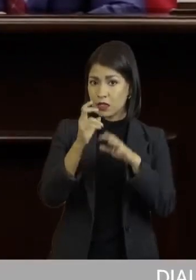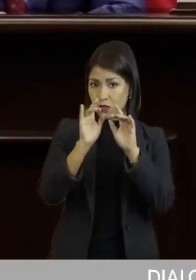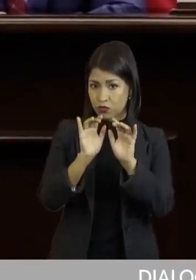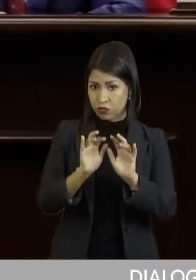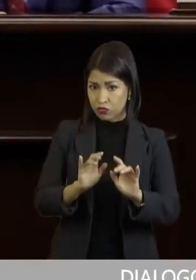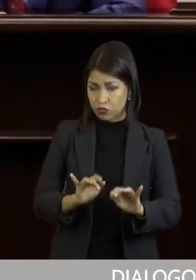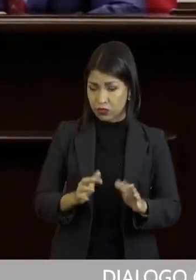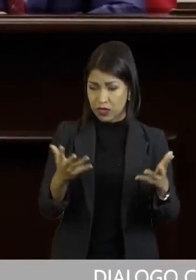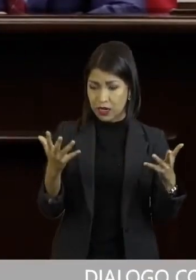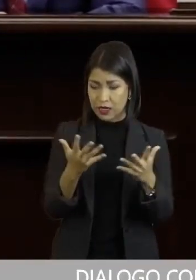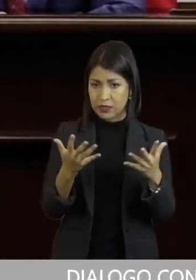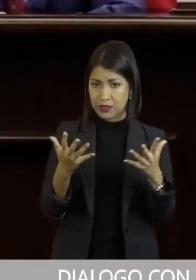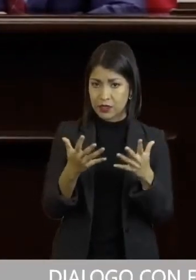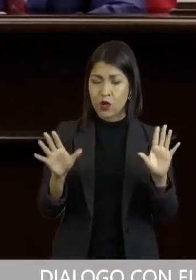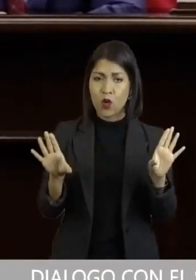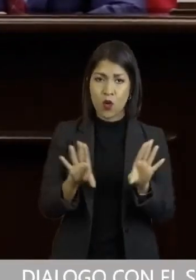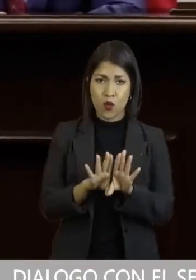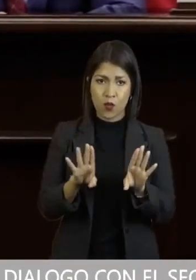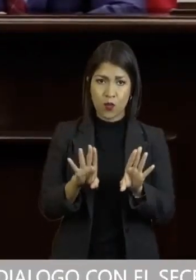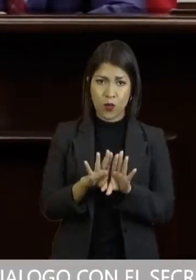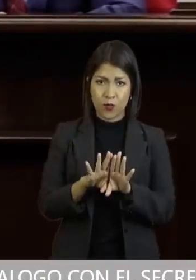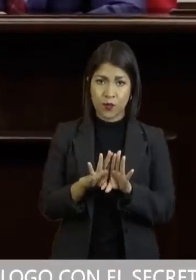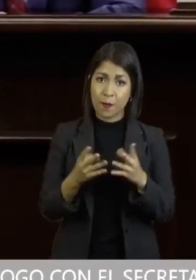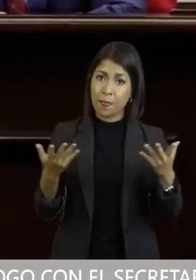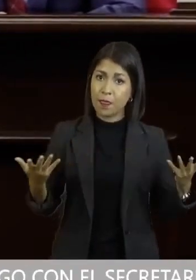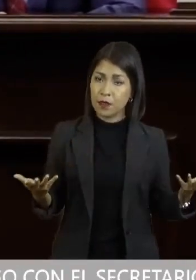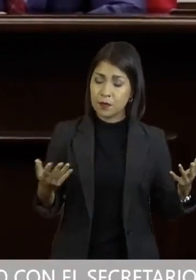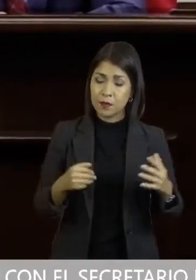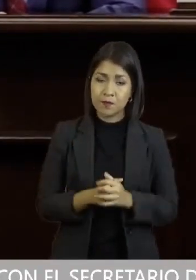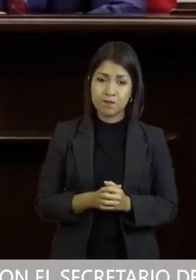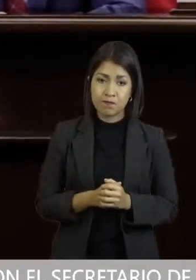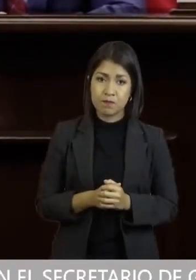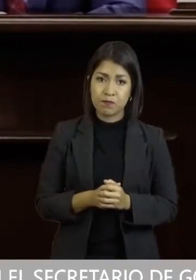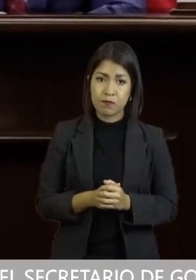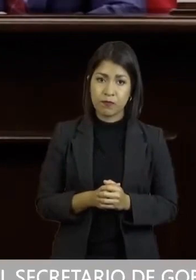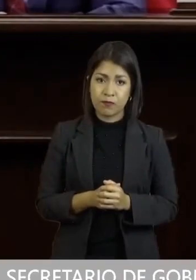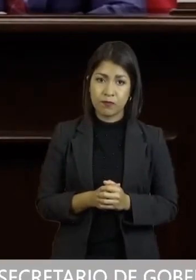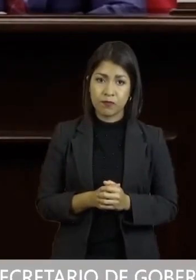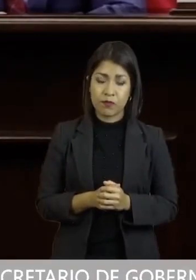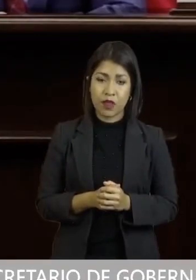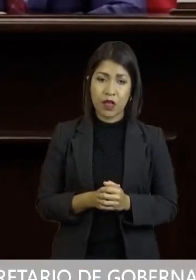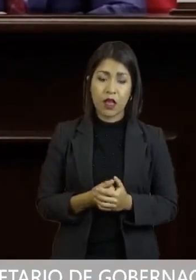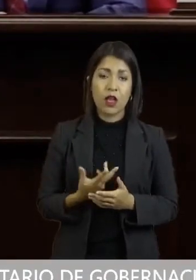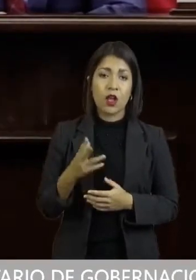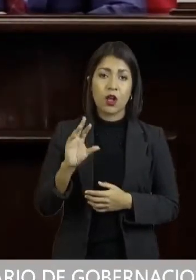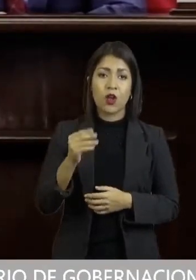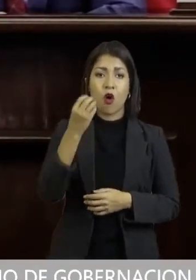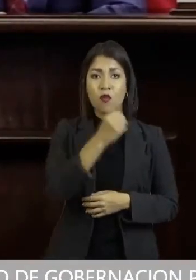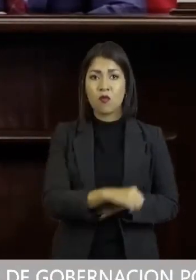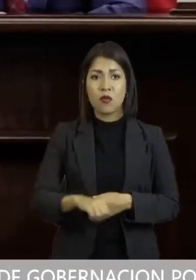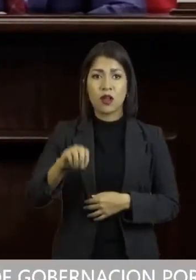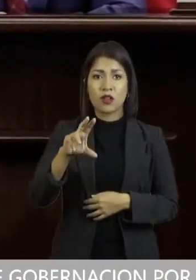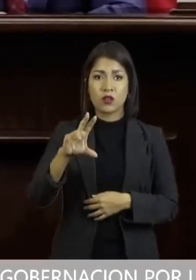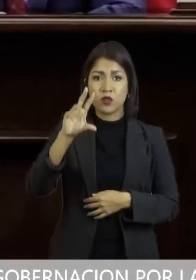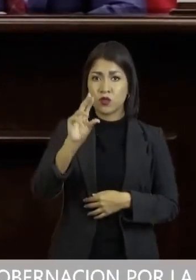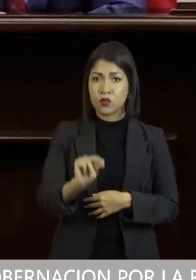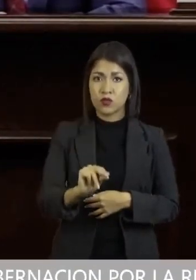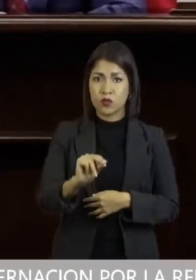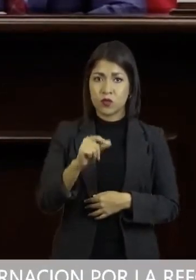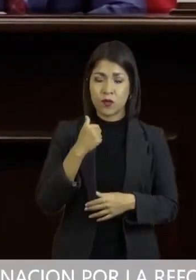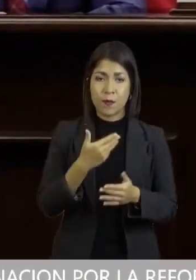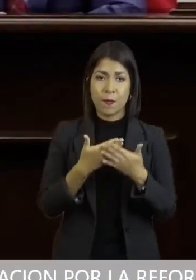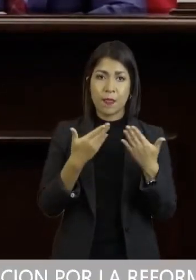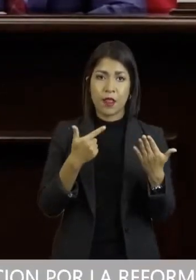de una manera en la que no se imponía la obligación de nada. Y